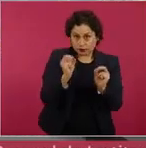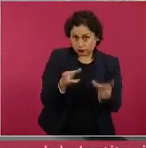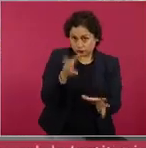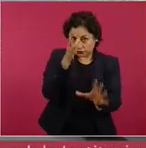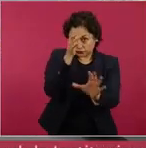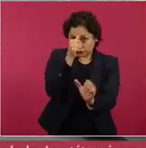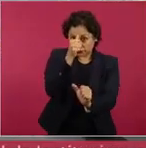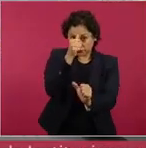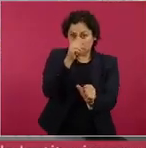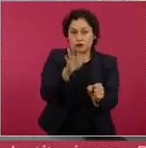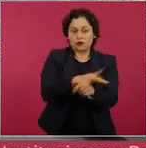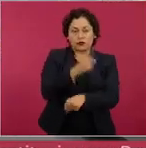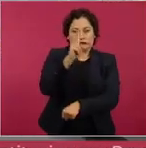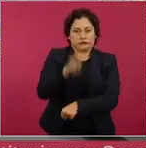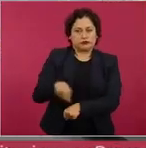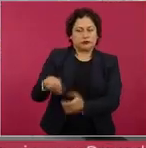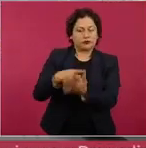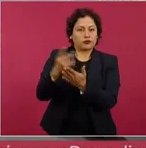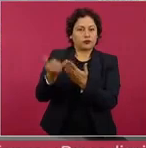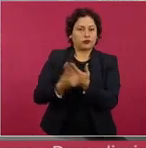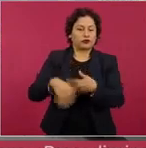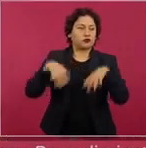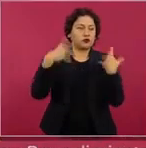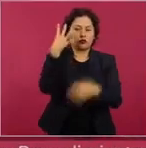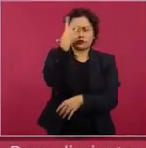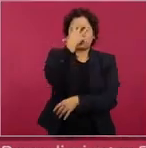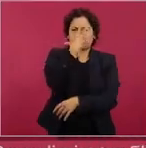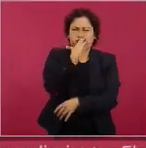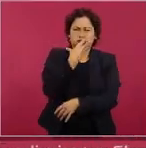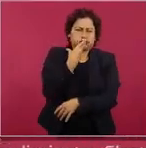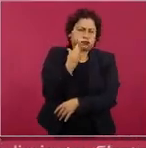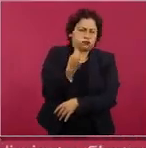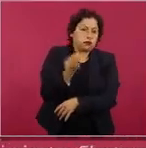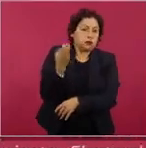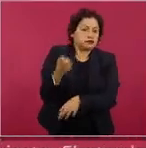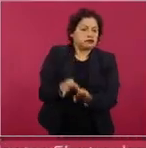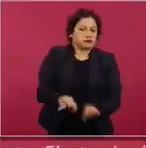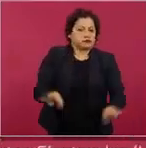porque es algo muy bello, algo importante.